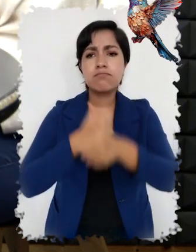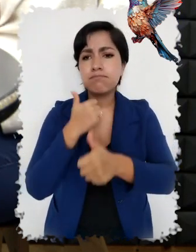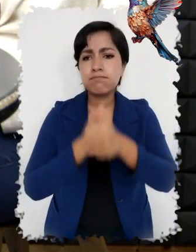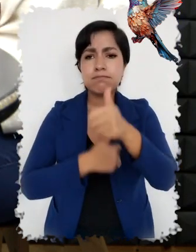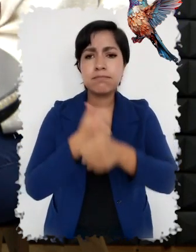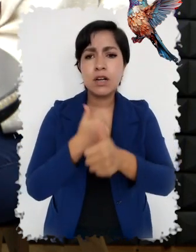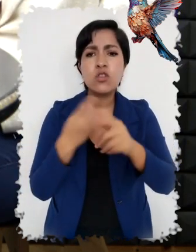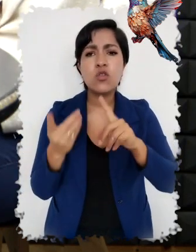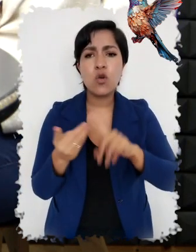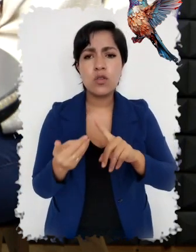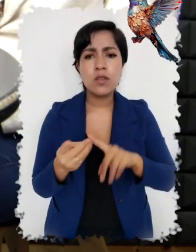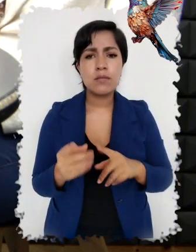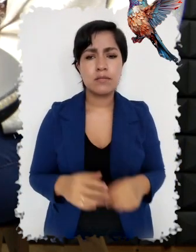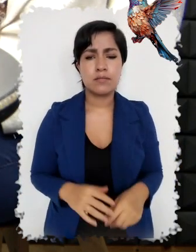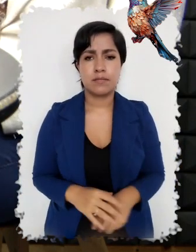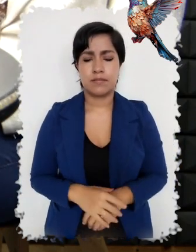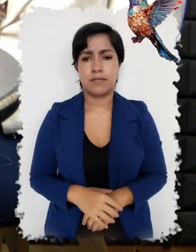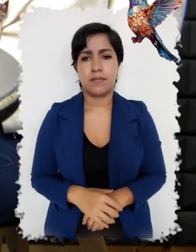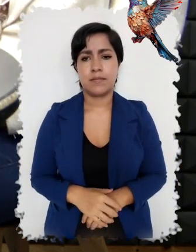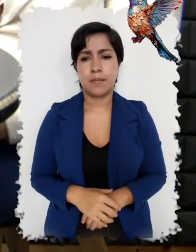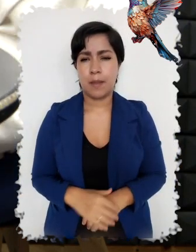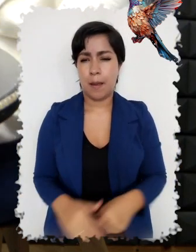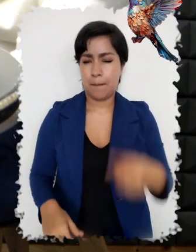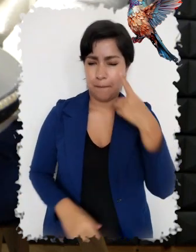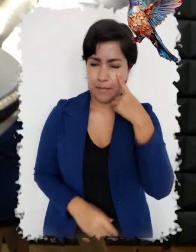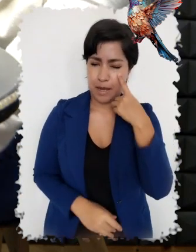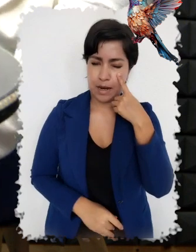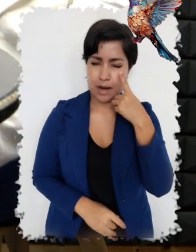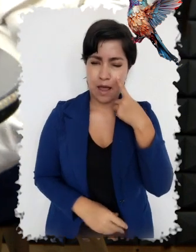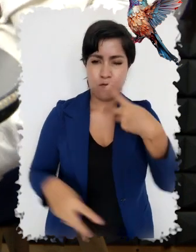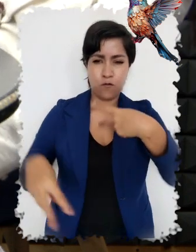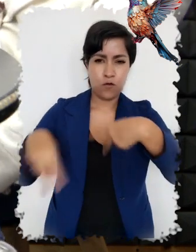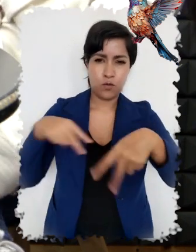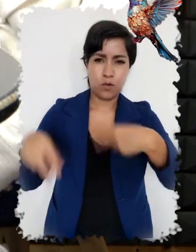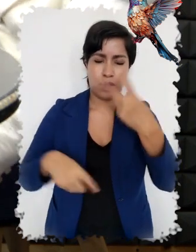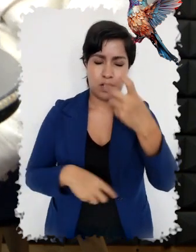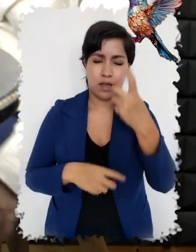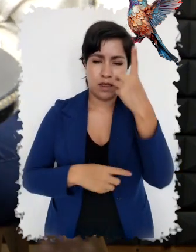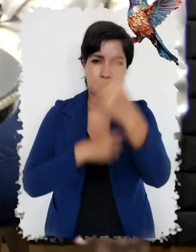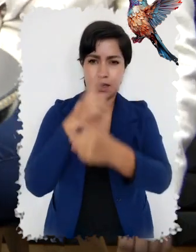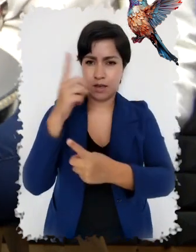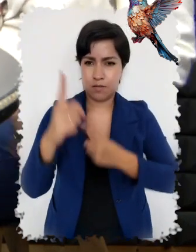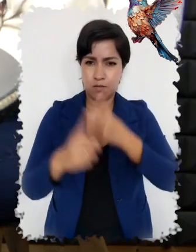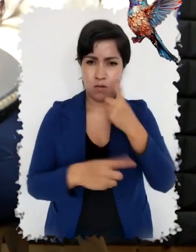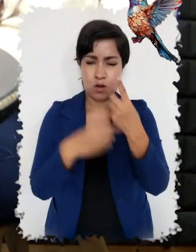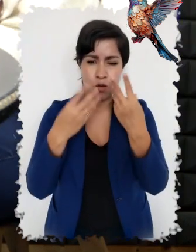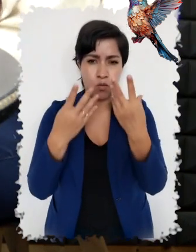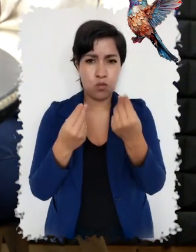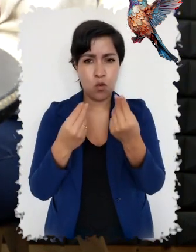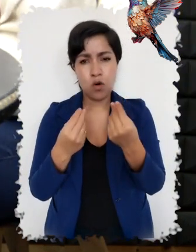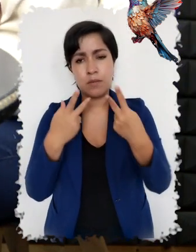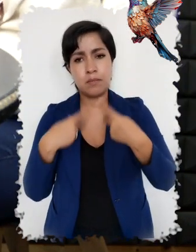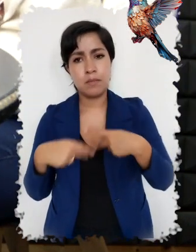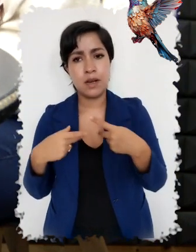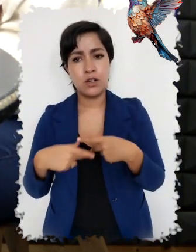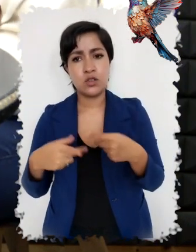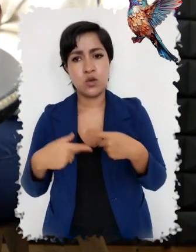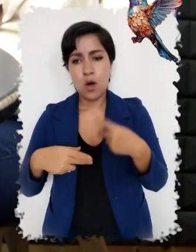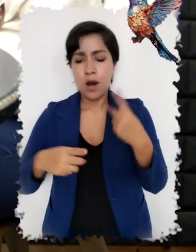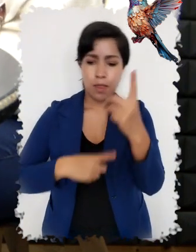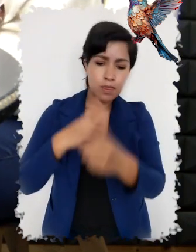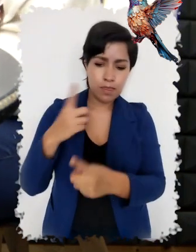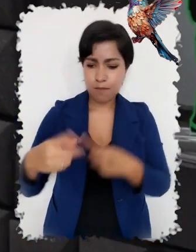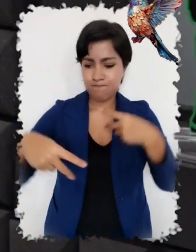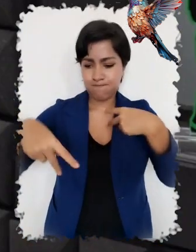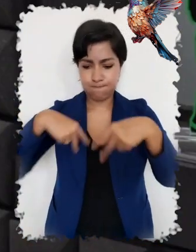Ah han competido Fíjate que el fútbol pues es un deporte que es muy practicado por por muchas